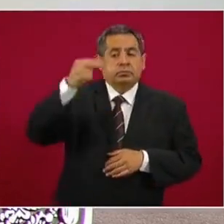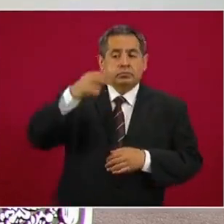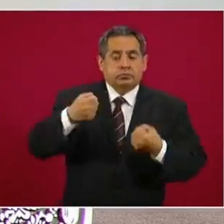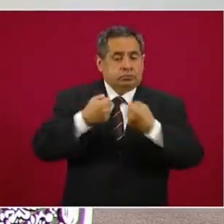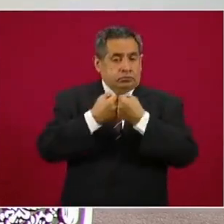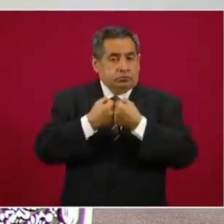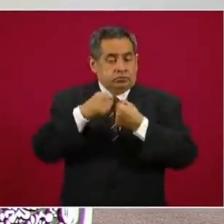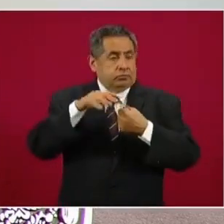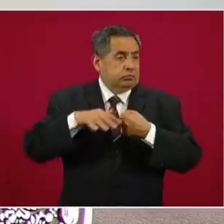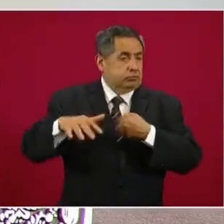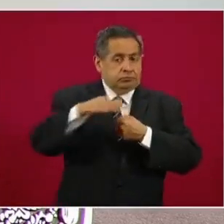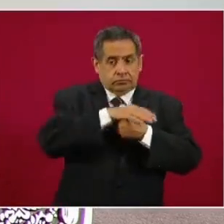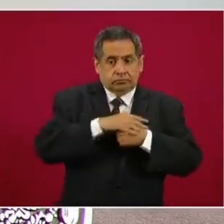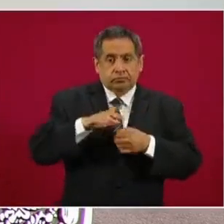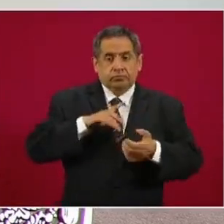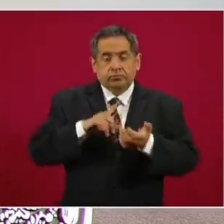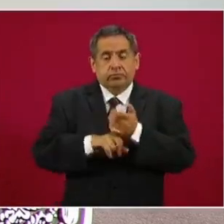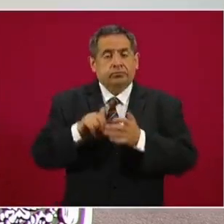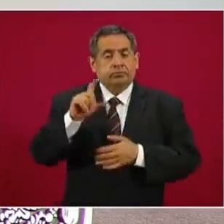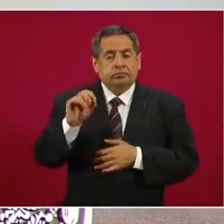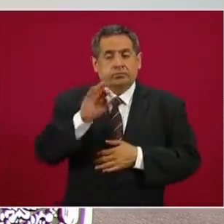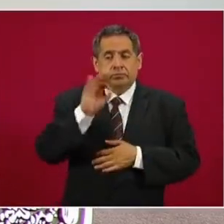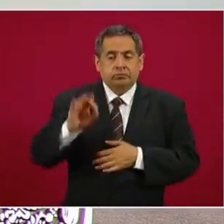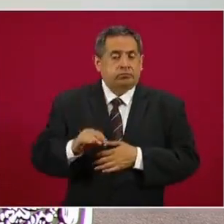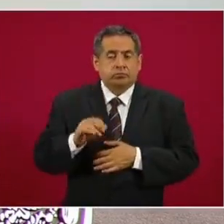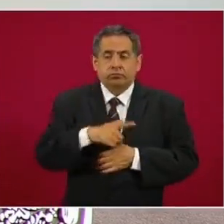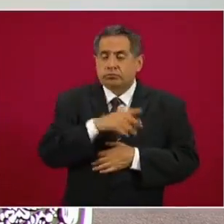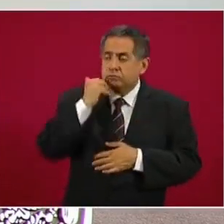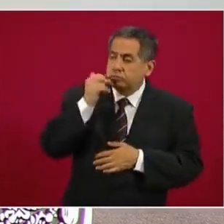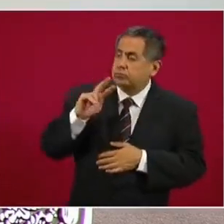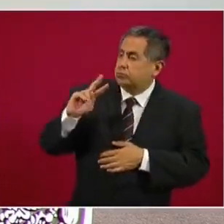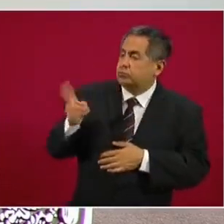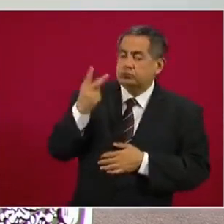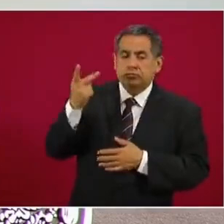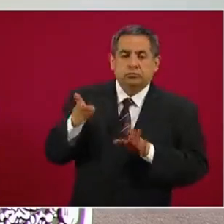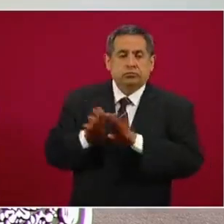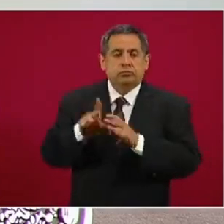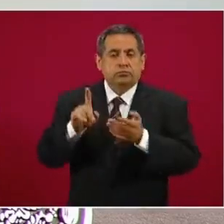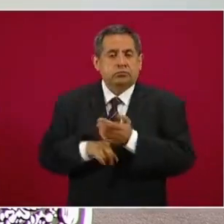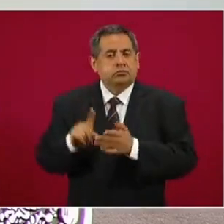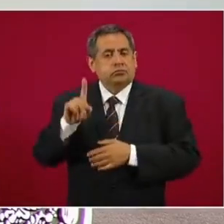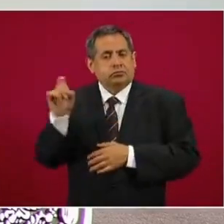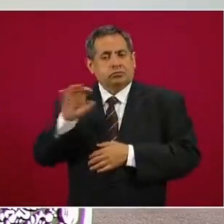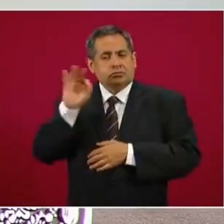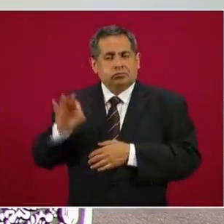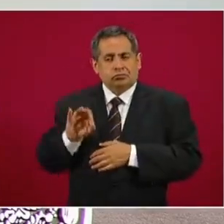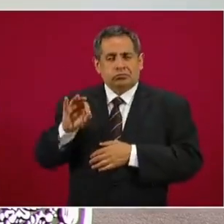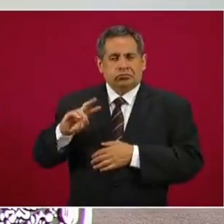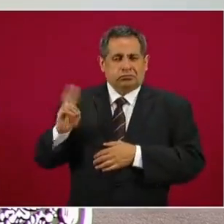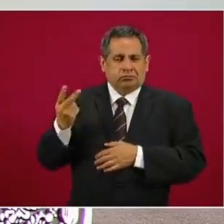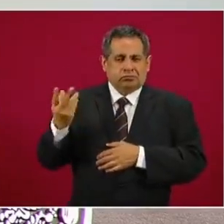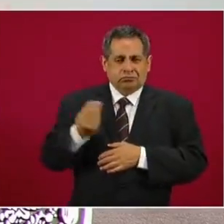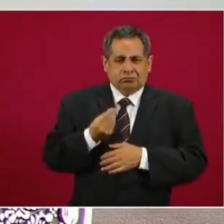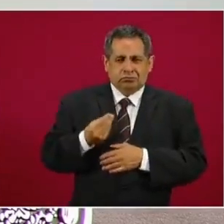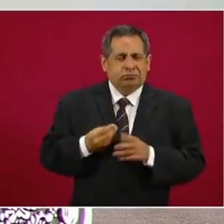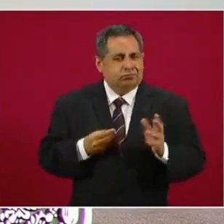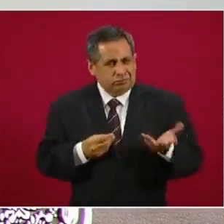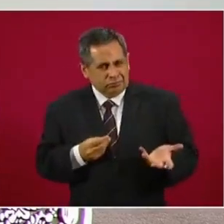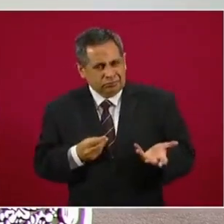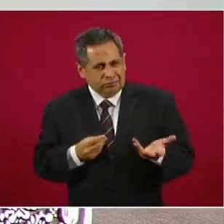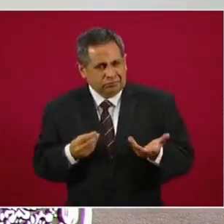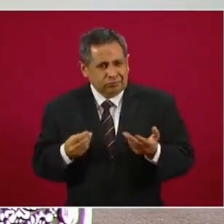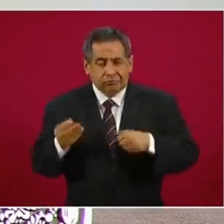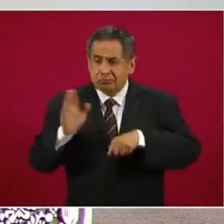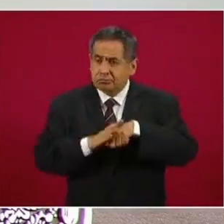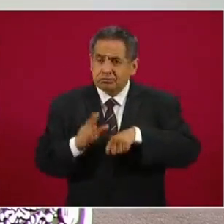sus operaciones, querían que les devolviéramos el equivalente al 100% de las operaciones. Estaban cargando el